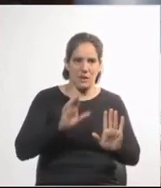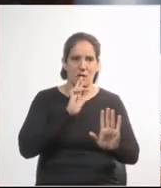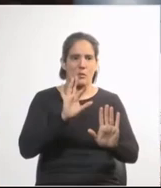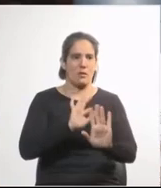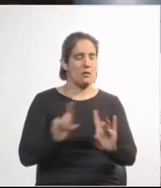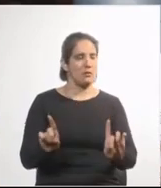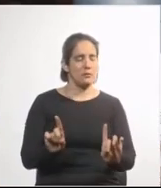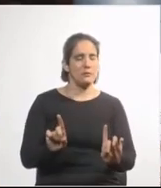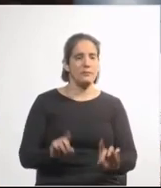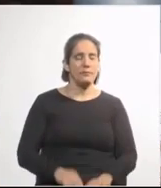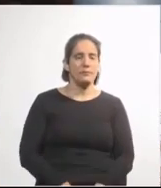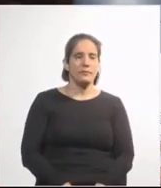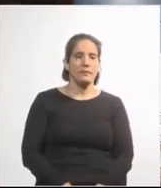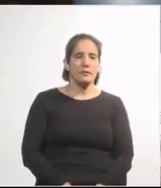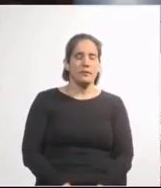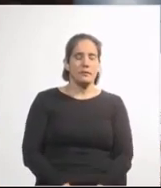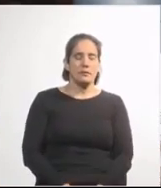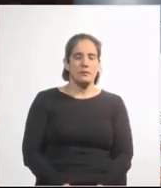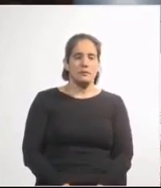adecuada.